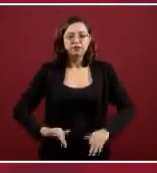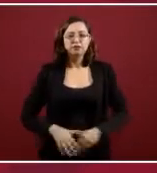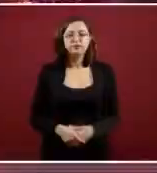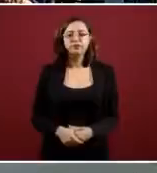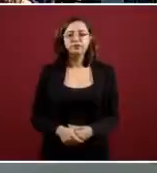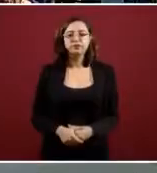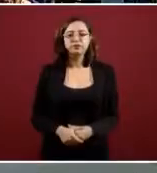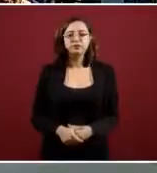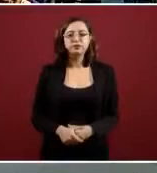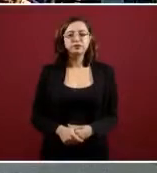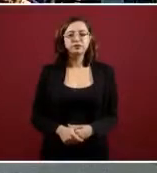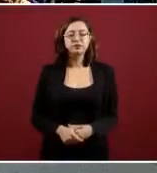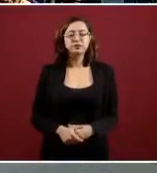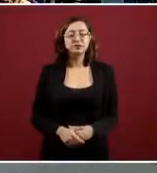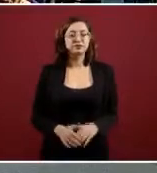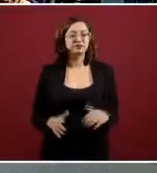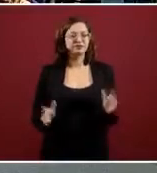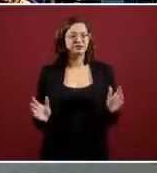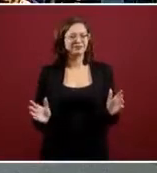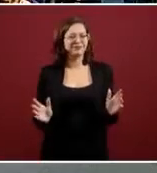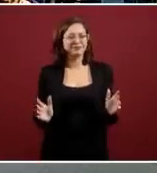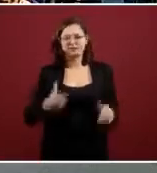y querían